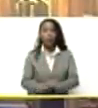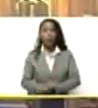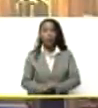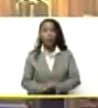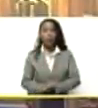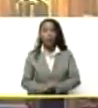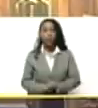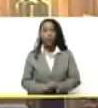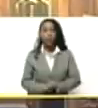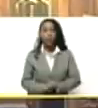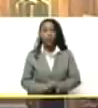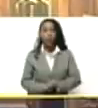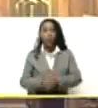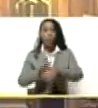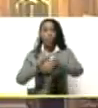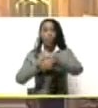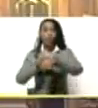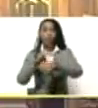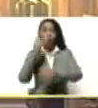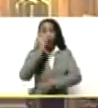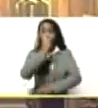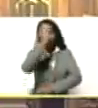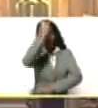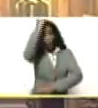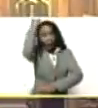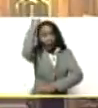y al final un debate